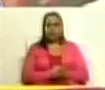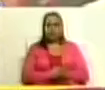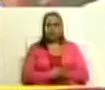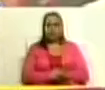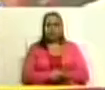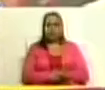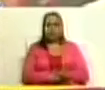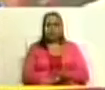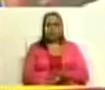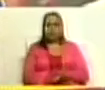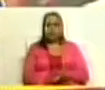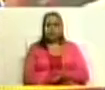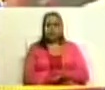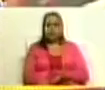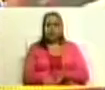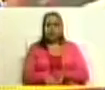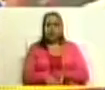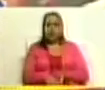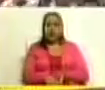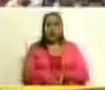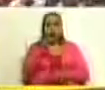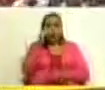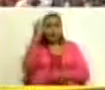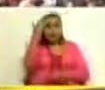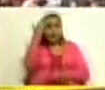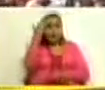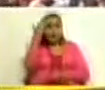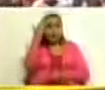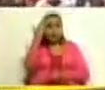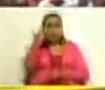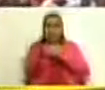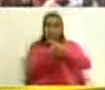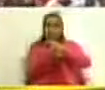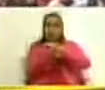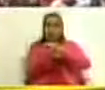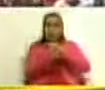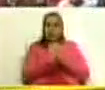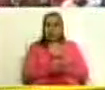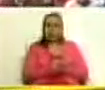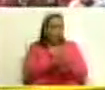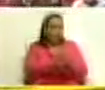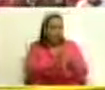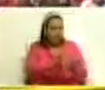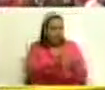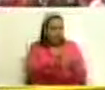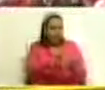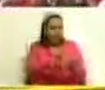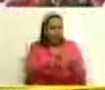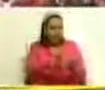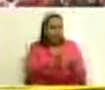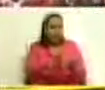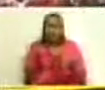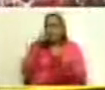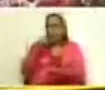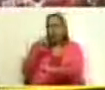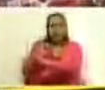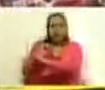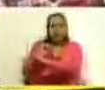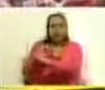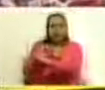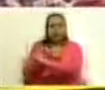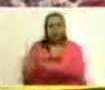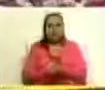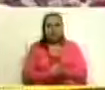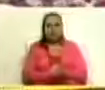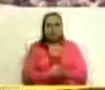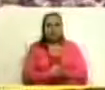El hombre moderno, ¿vale? ¿Ya? No lo tengo. No tengo conexión. Vamos a, como